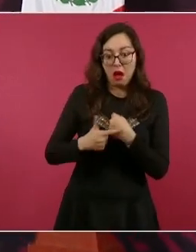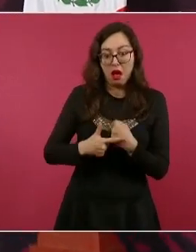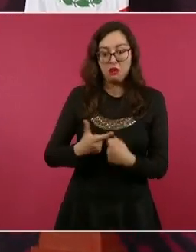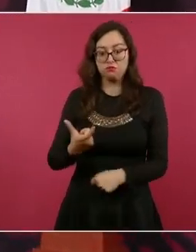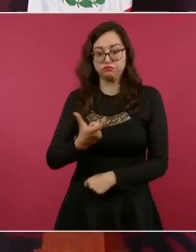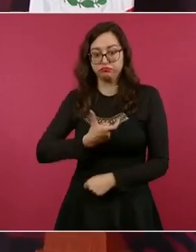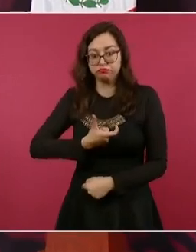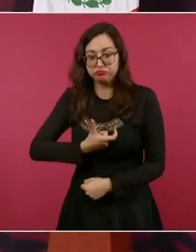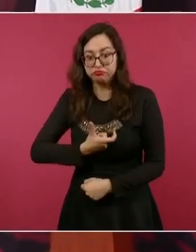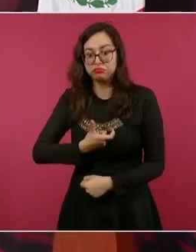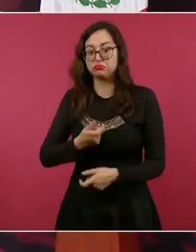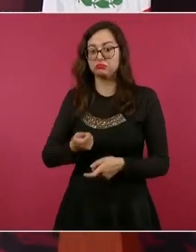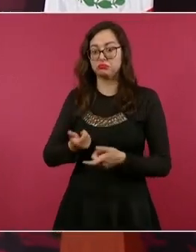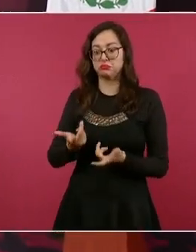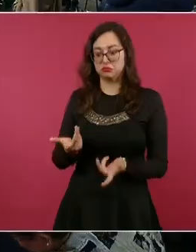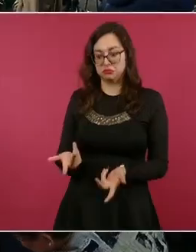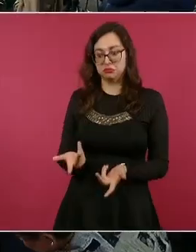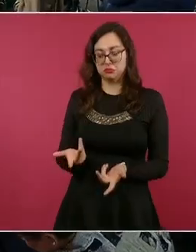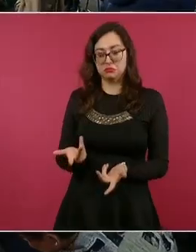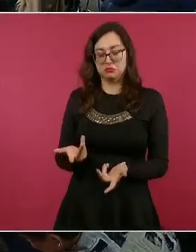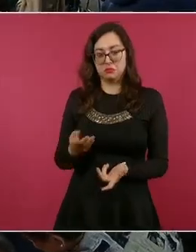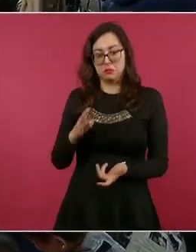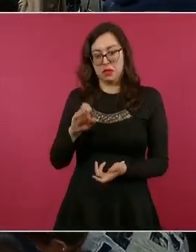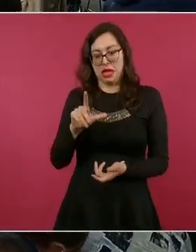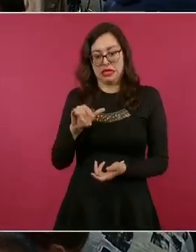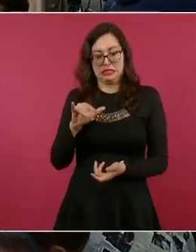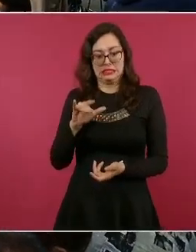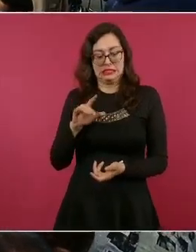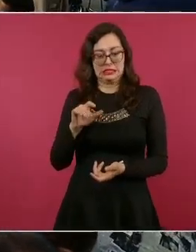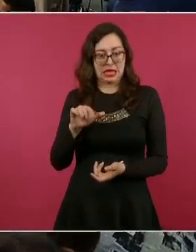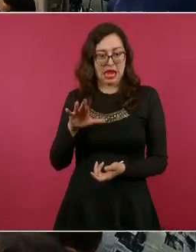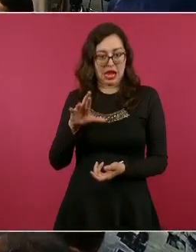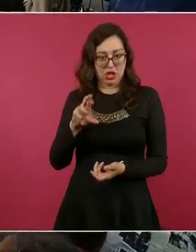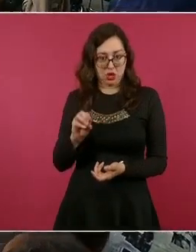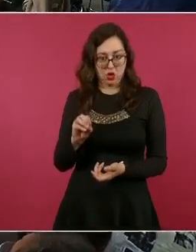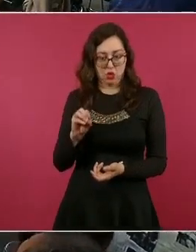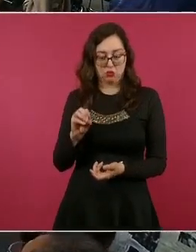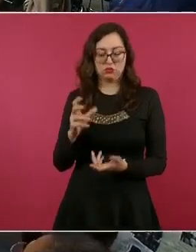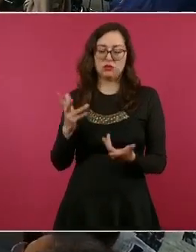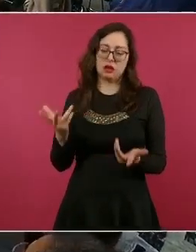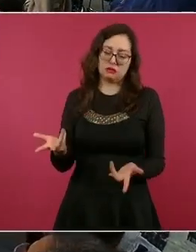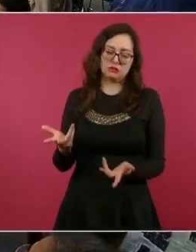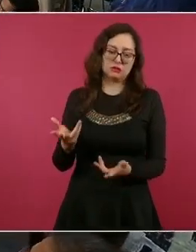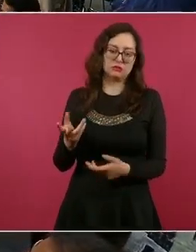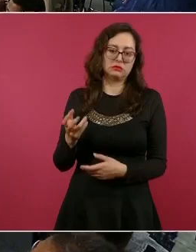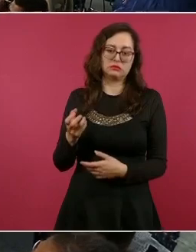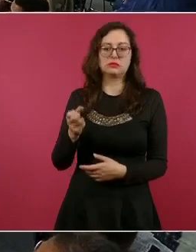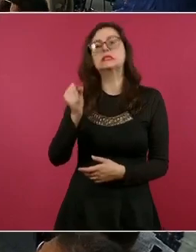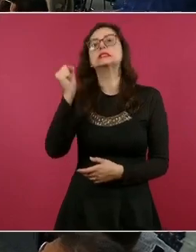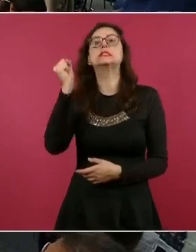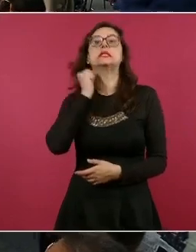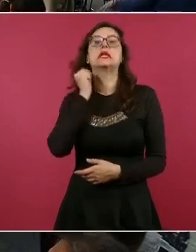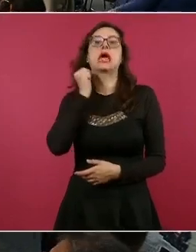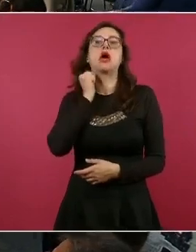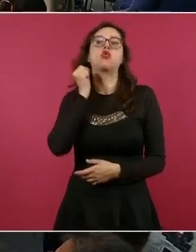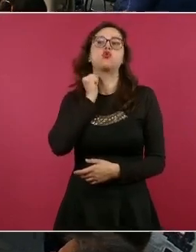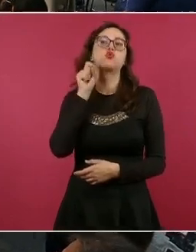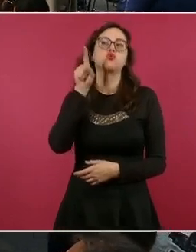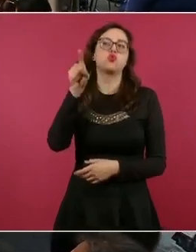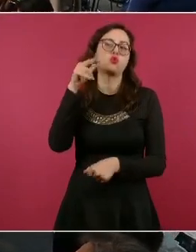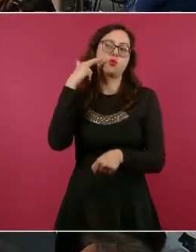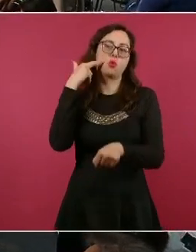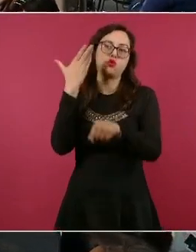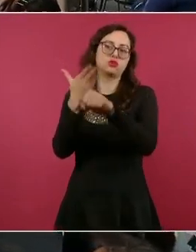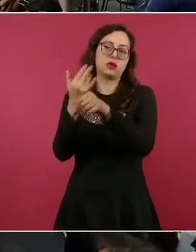una presea como la Belisario Domínguez, bueno, eso lo va a decidir el Senado de la